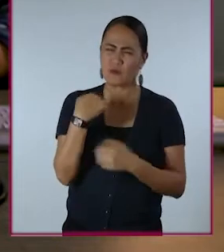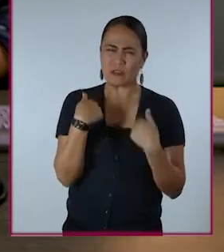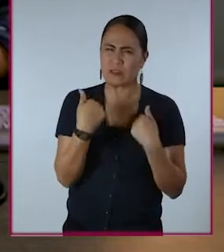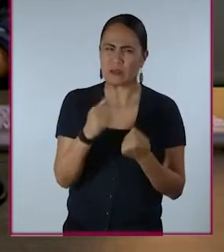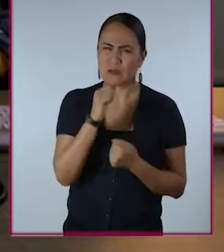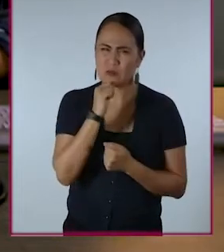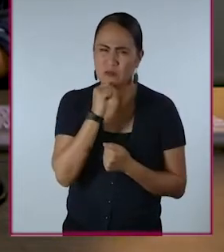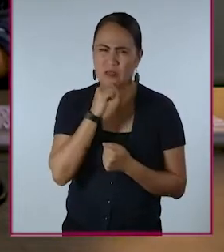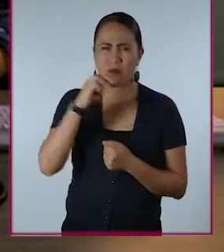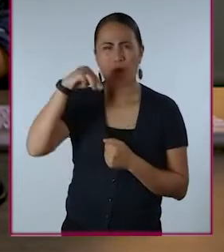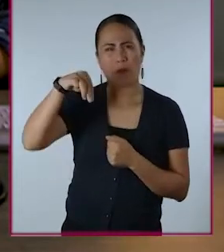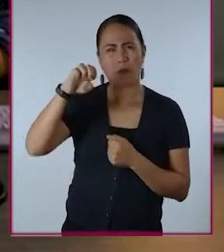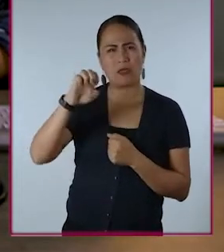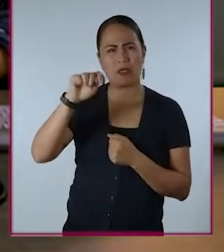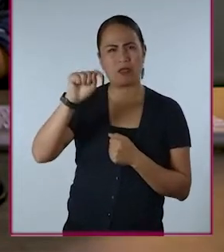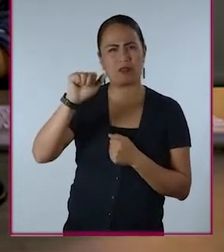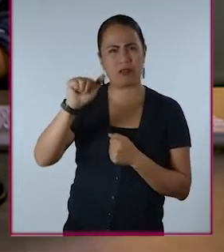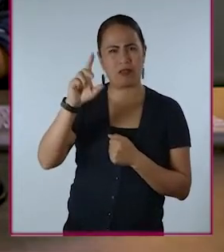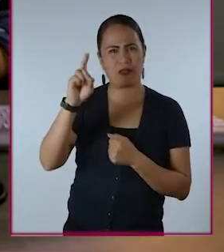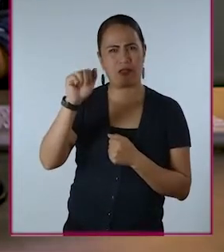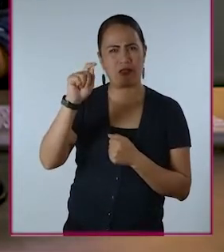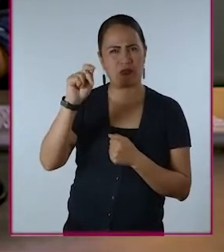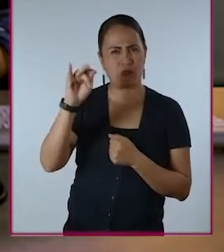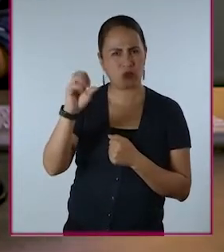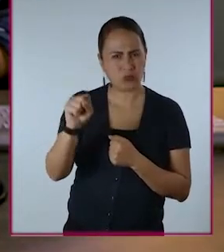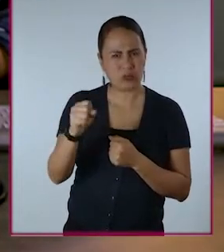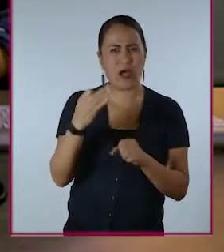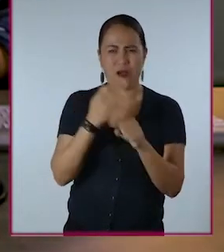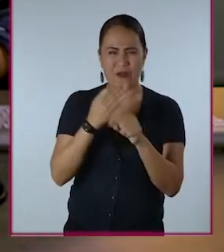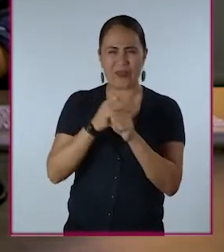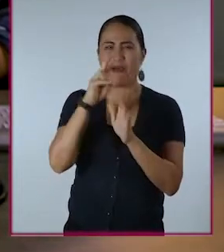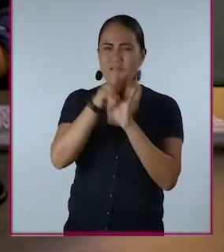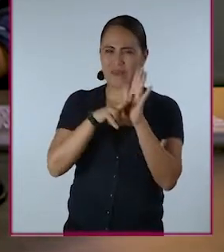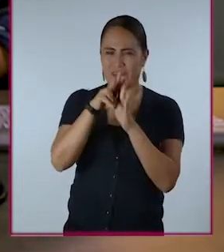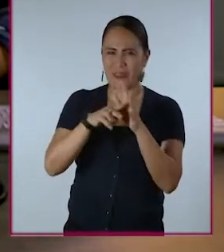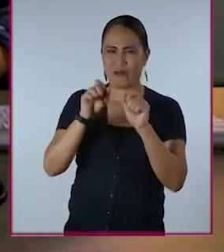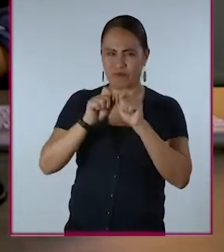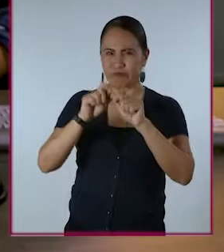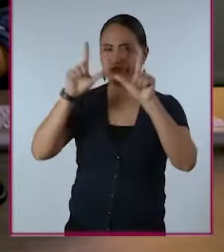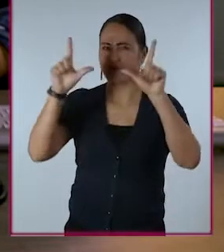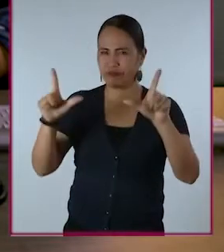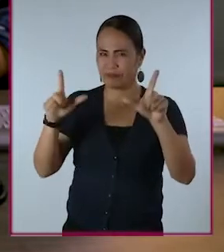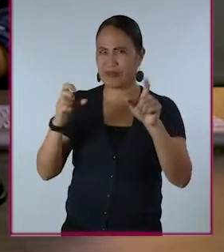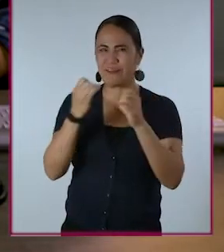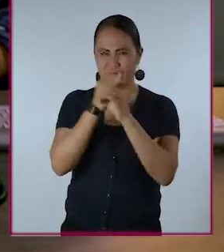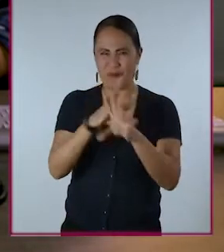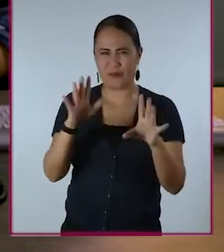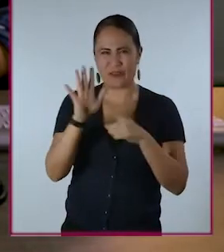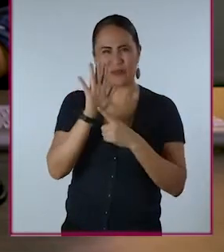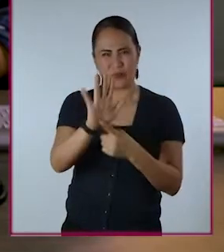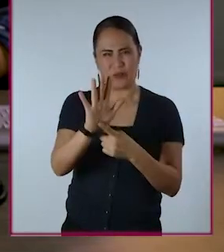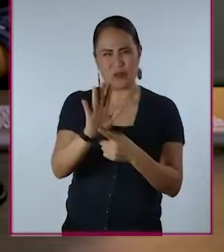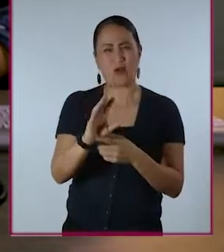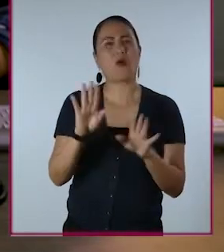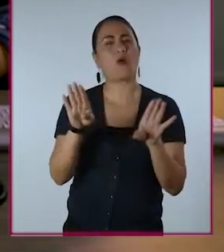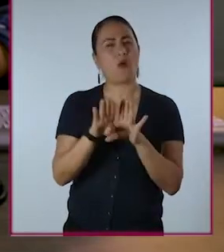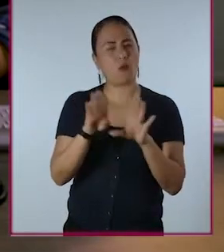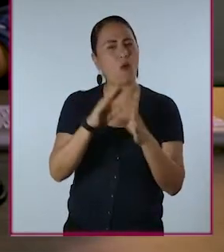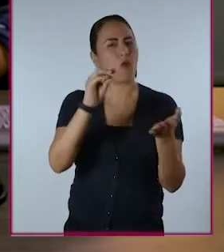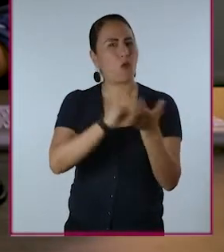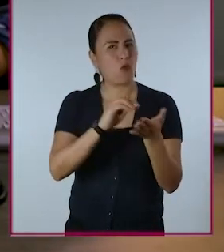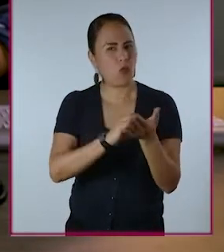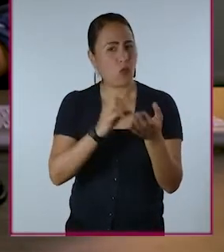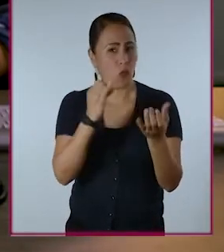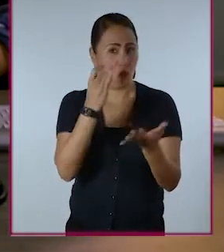de los metadatos. Tenemos preparada una cápsula de información digital que trata acerca de ello y de cómo la conservación no solo se destina